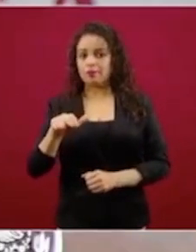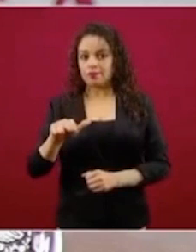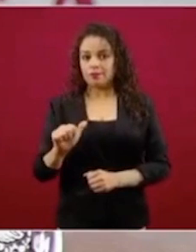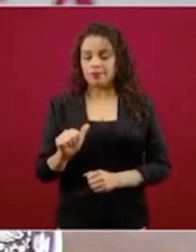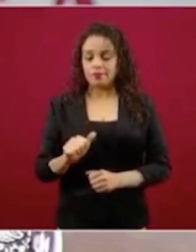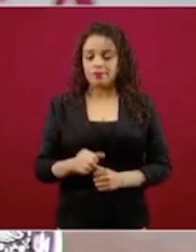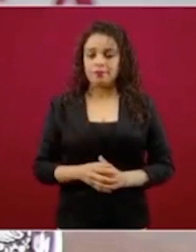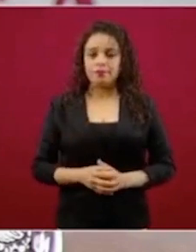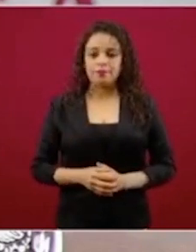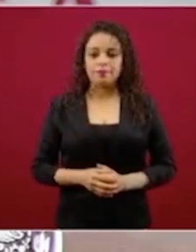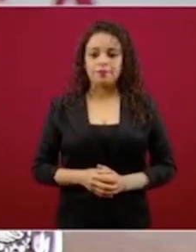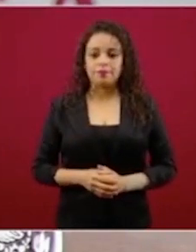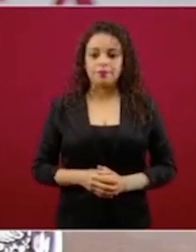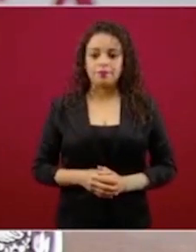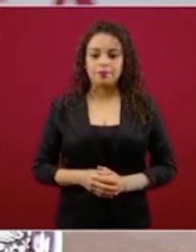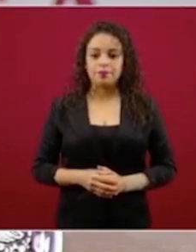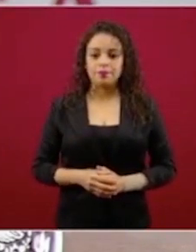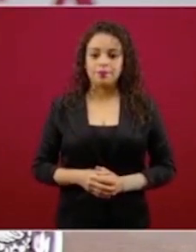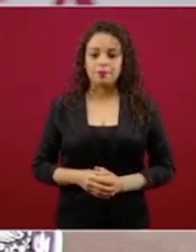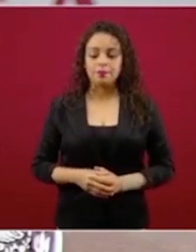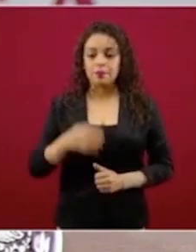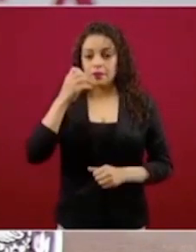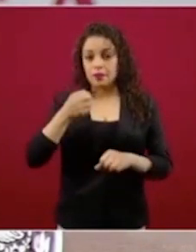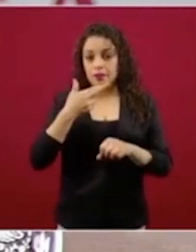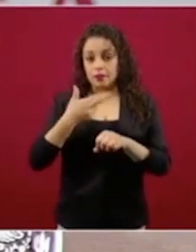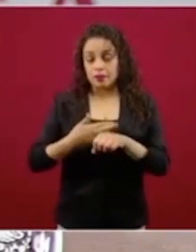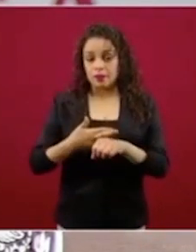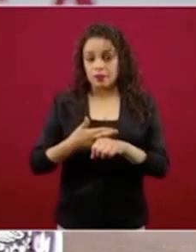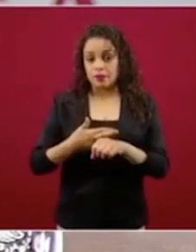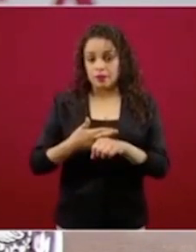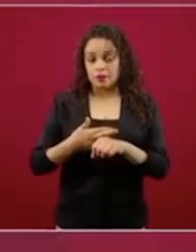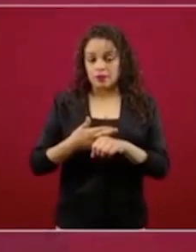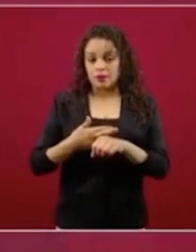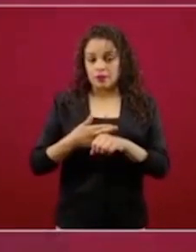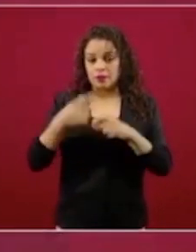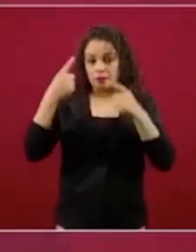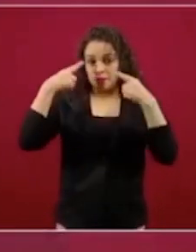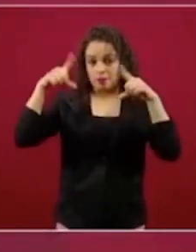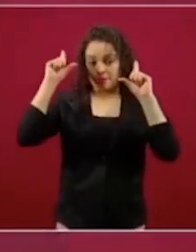Le pedí hoy tanto al secretario de Marina